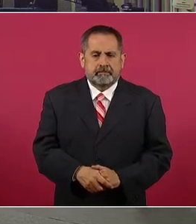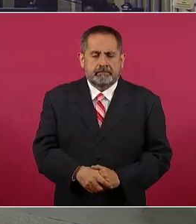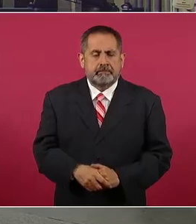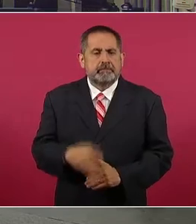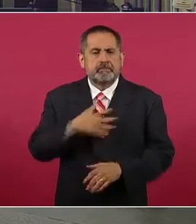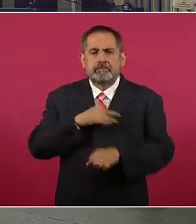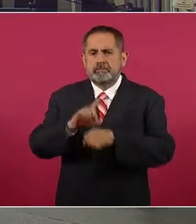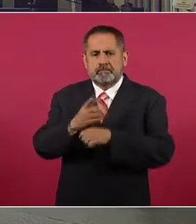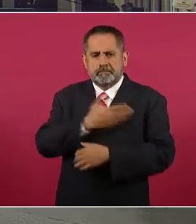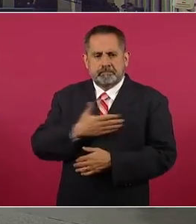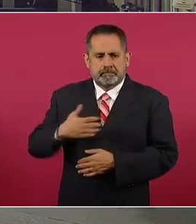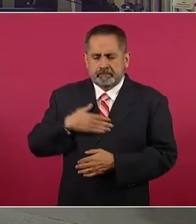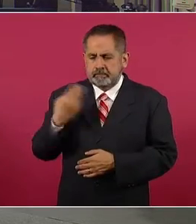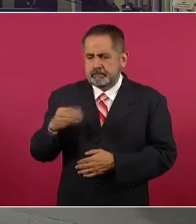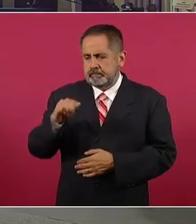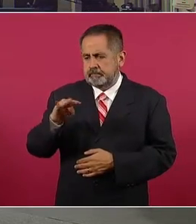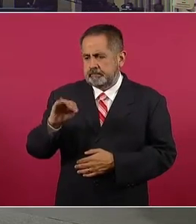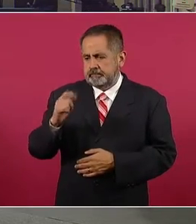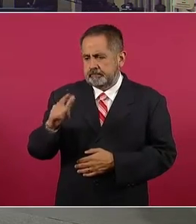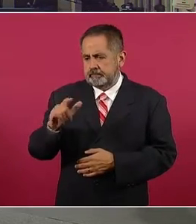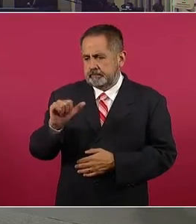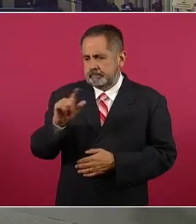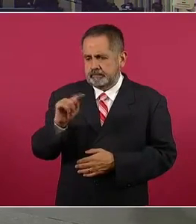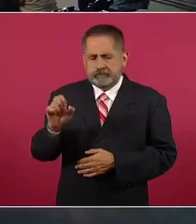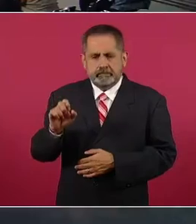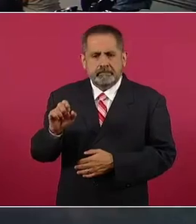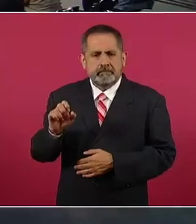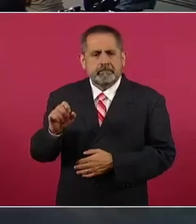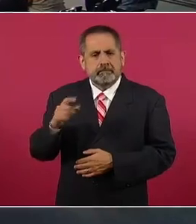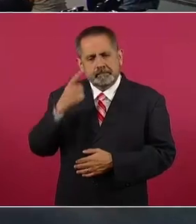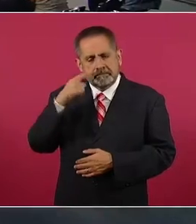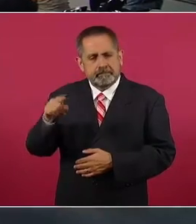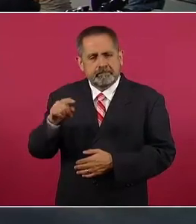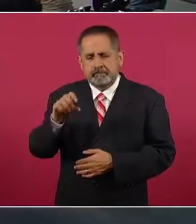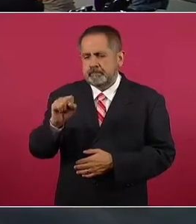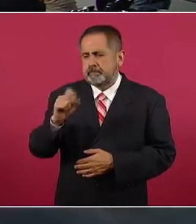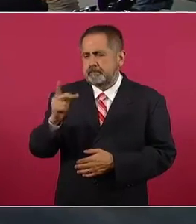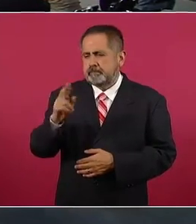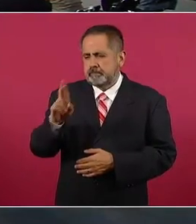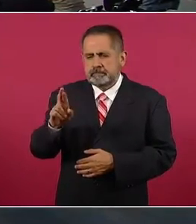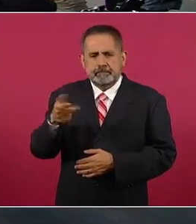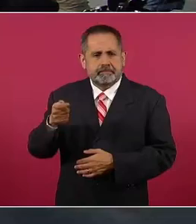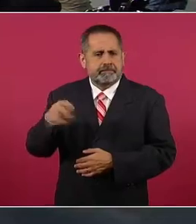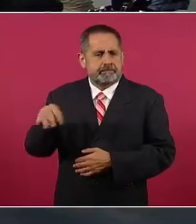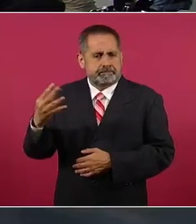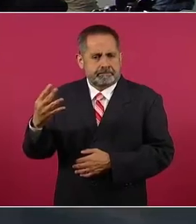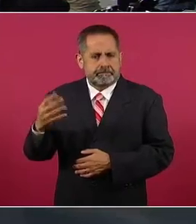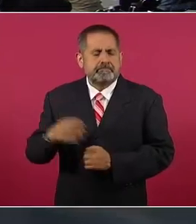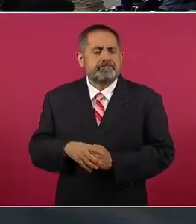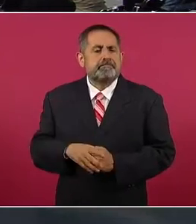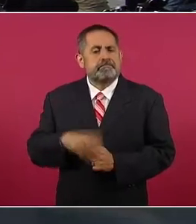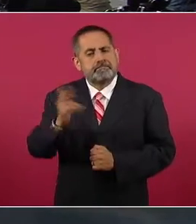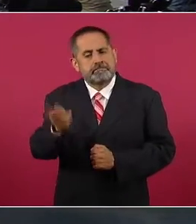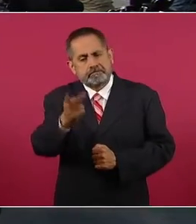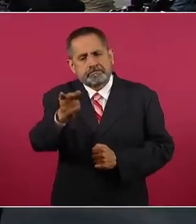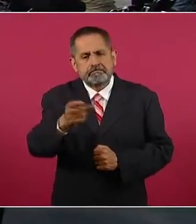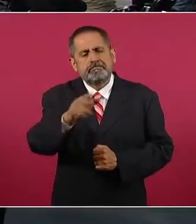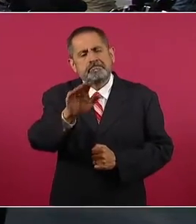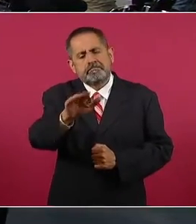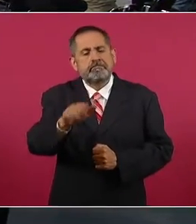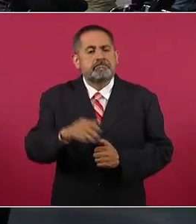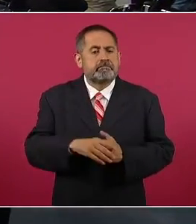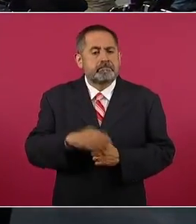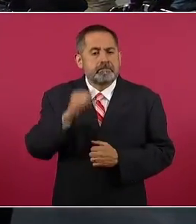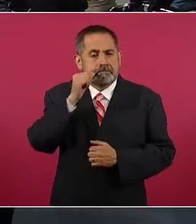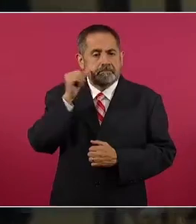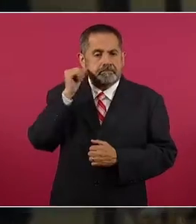Buenos días, presidente. Miguel Arzate, del Sistema Público de Radiodifusión del Estado Mexicano, Canal 14. Preguntarle, señor presidente,